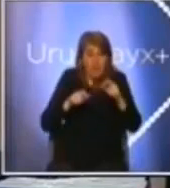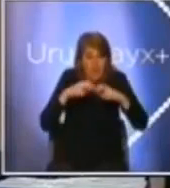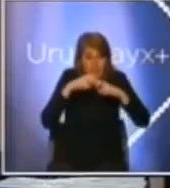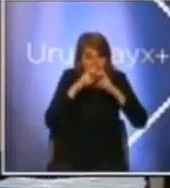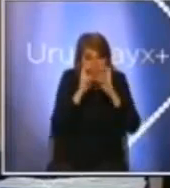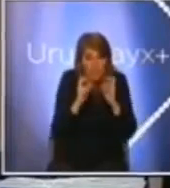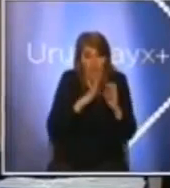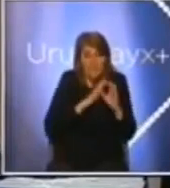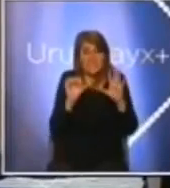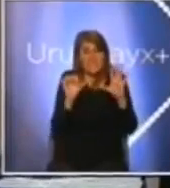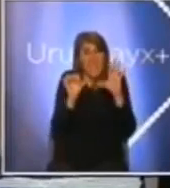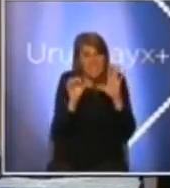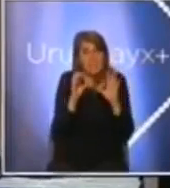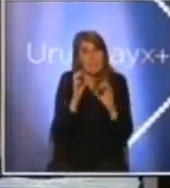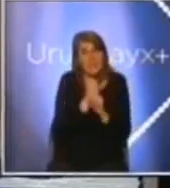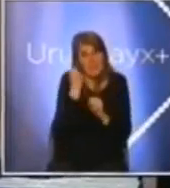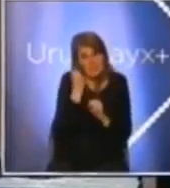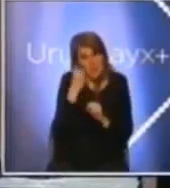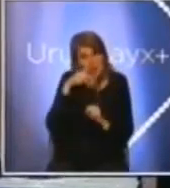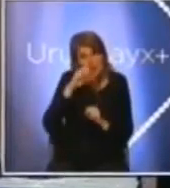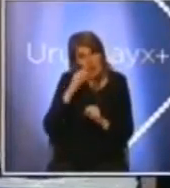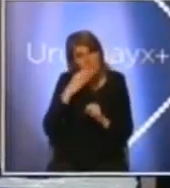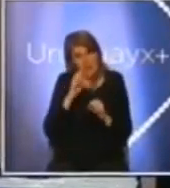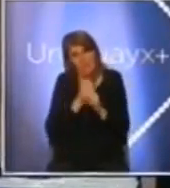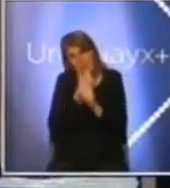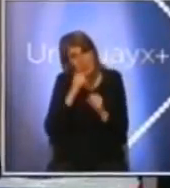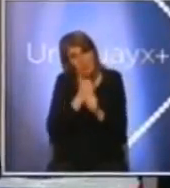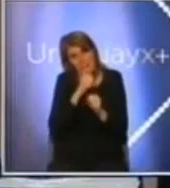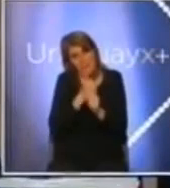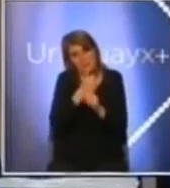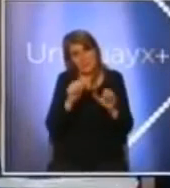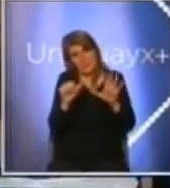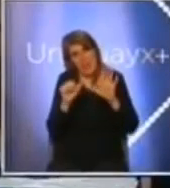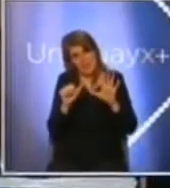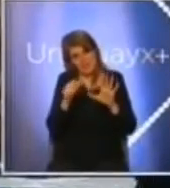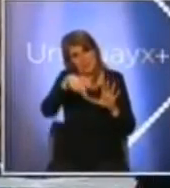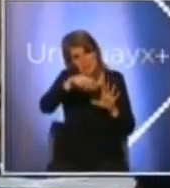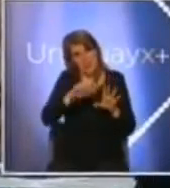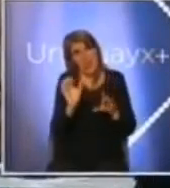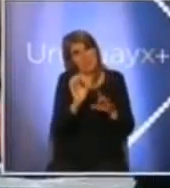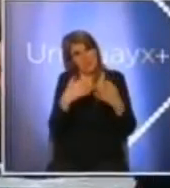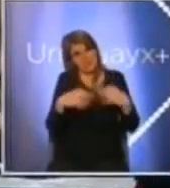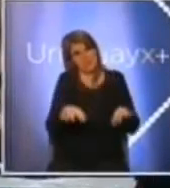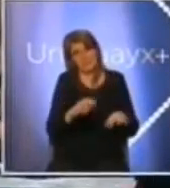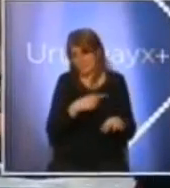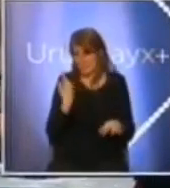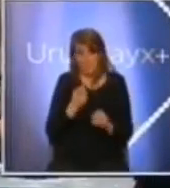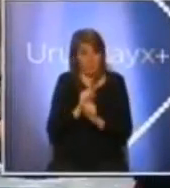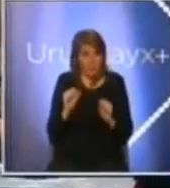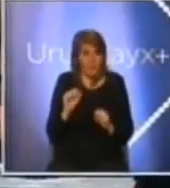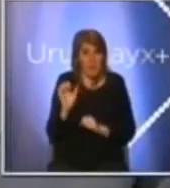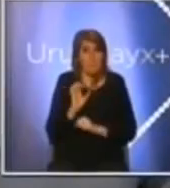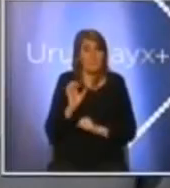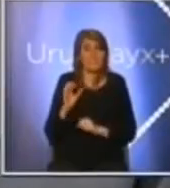6 premios Nobel. Impresionante, ¿verdad? ¿Por qué no podemos hacer también con nuestras empresas